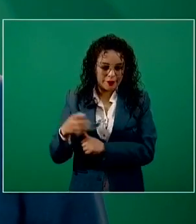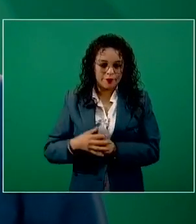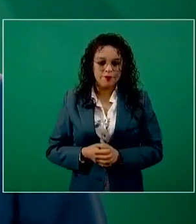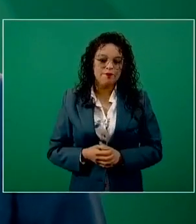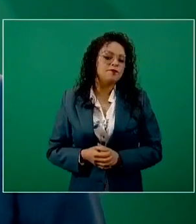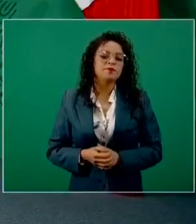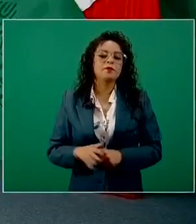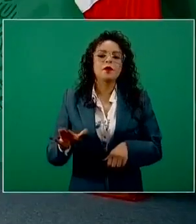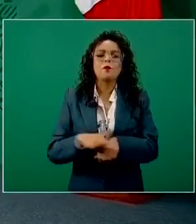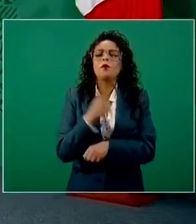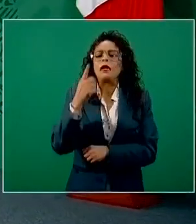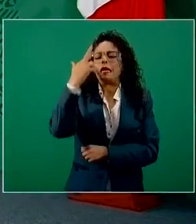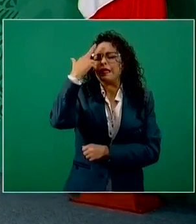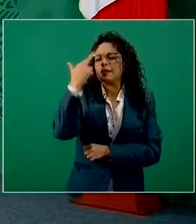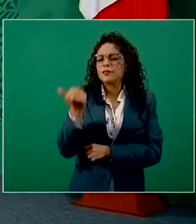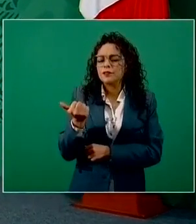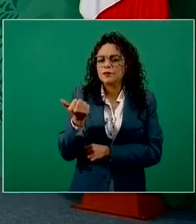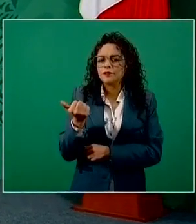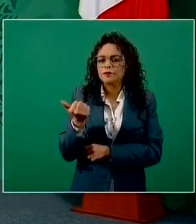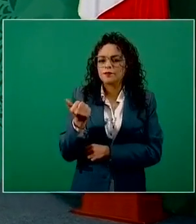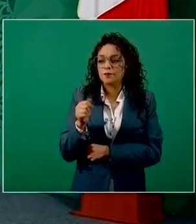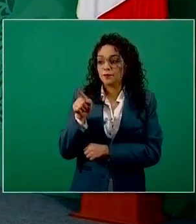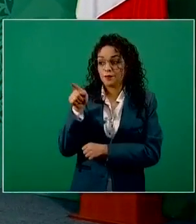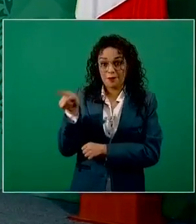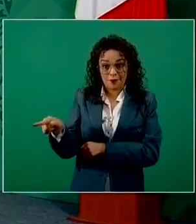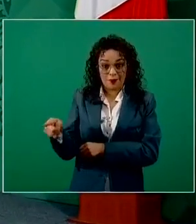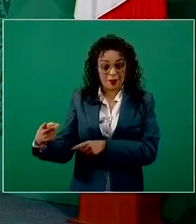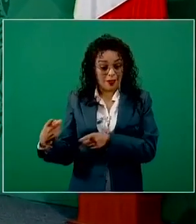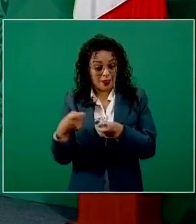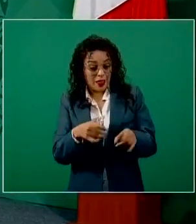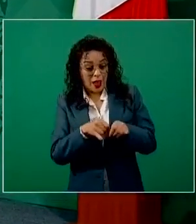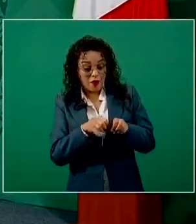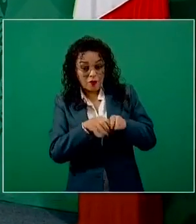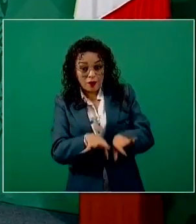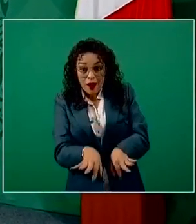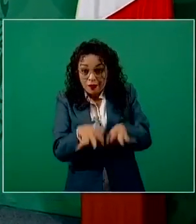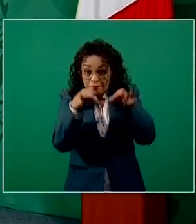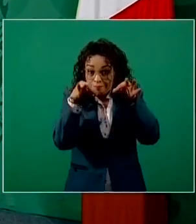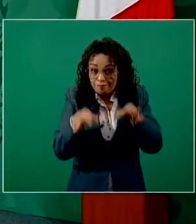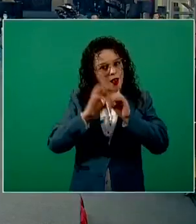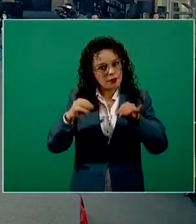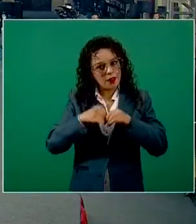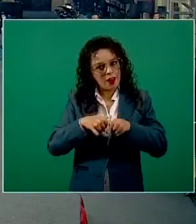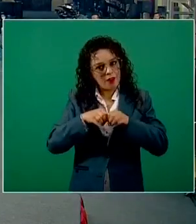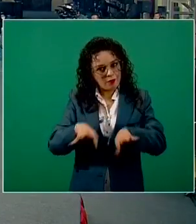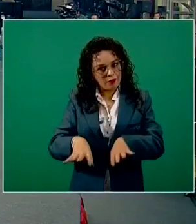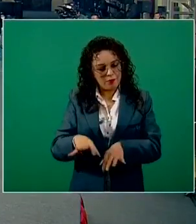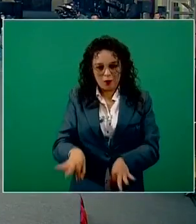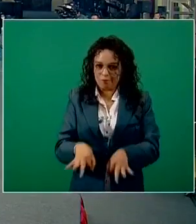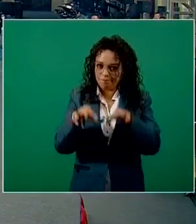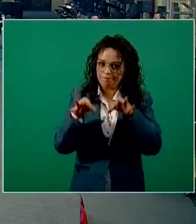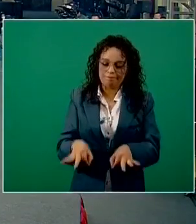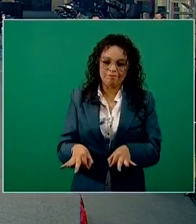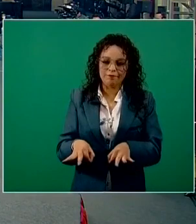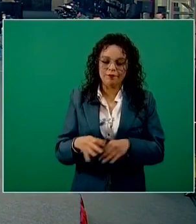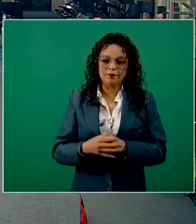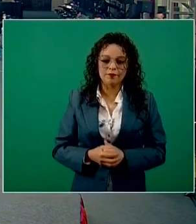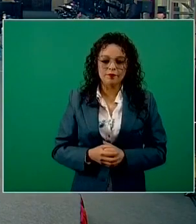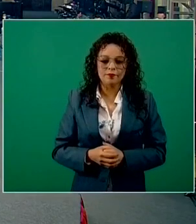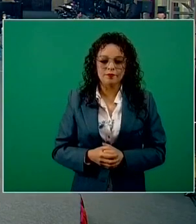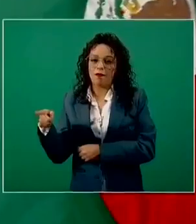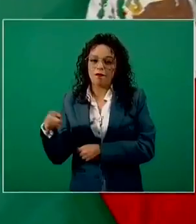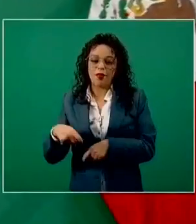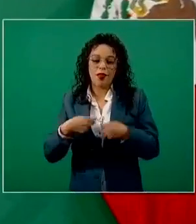le están dando mala información a nuestros adversarios. Y yo creo que no deben